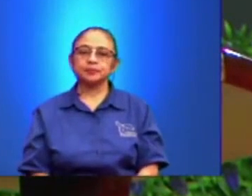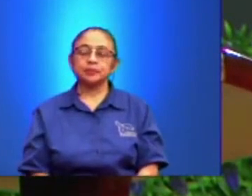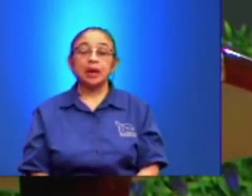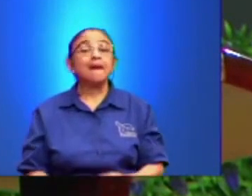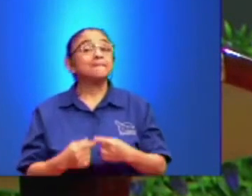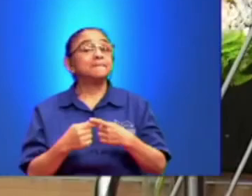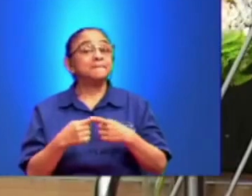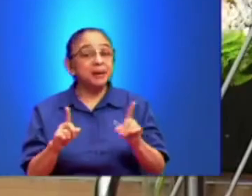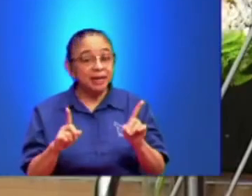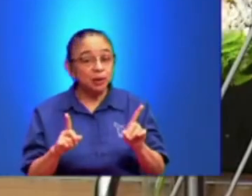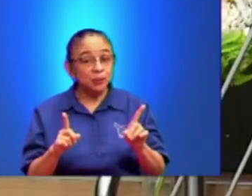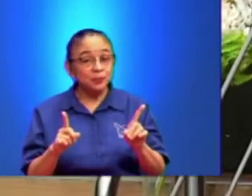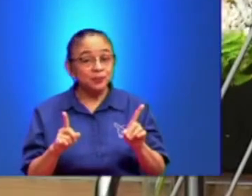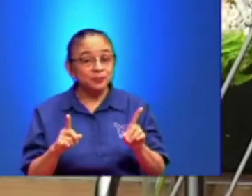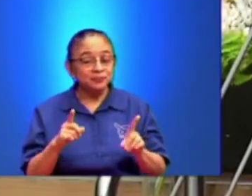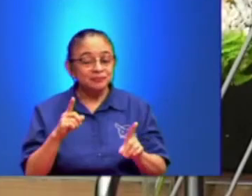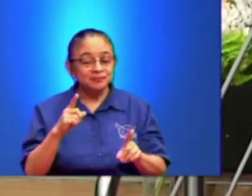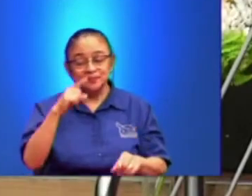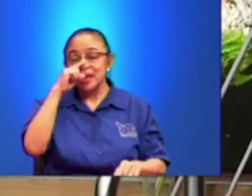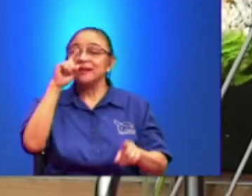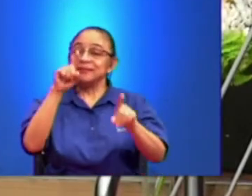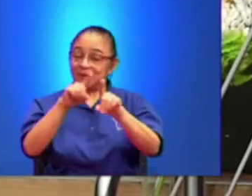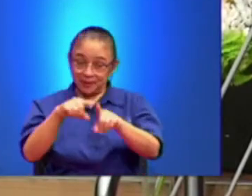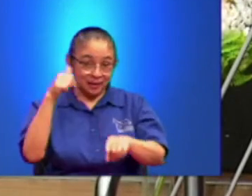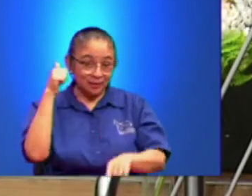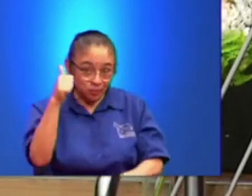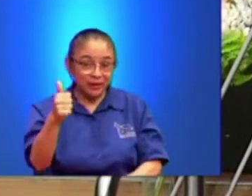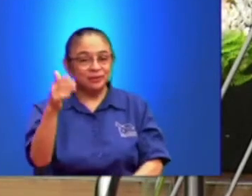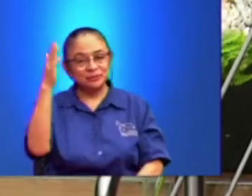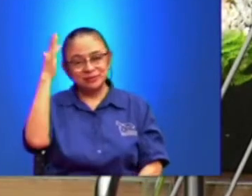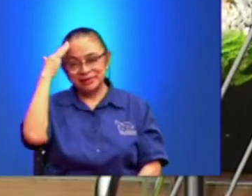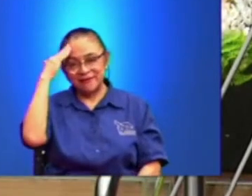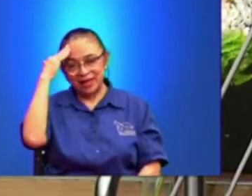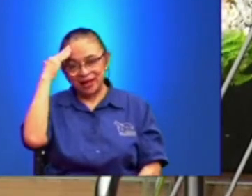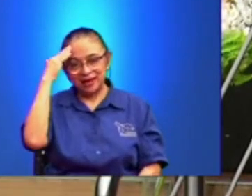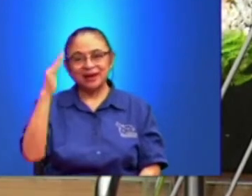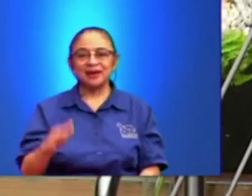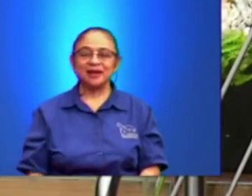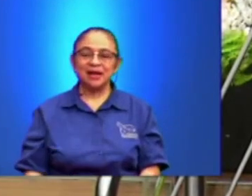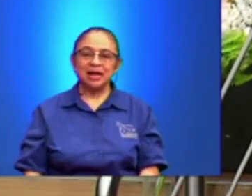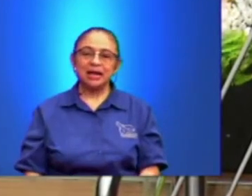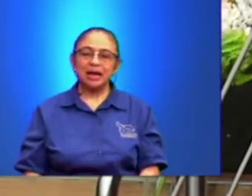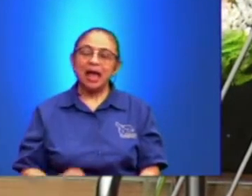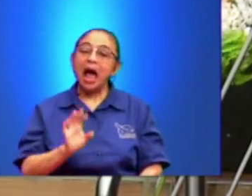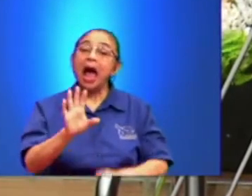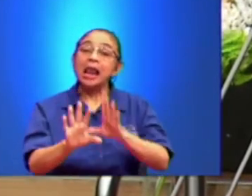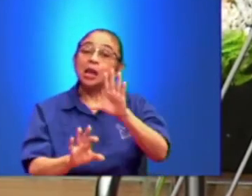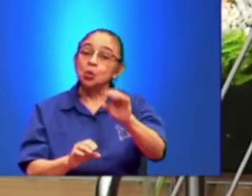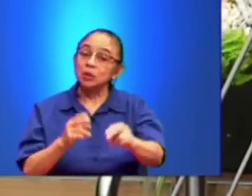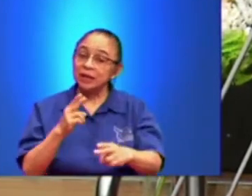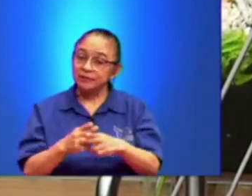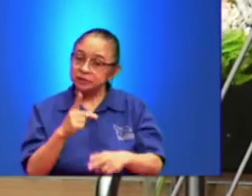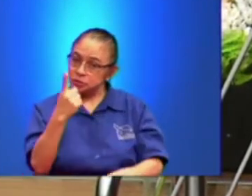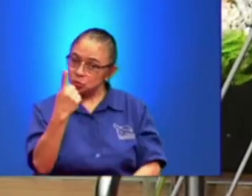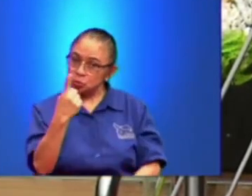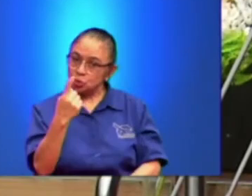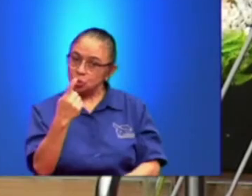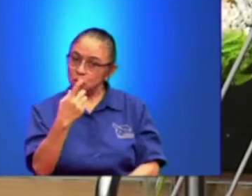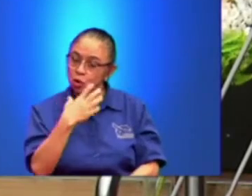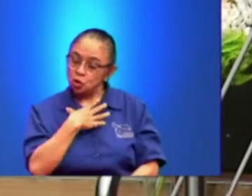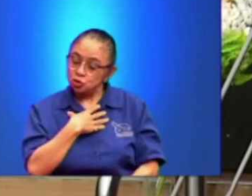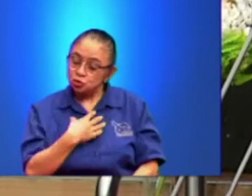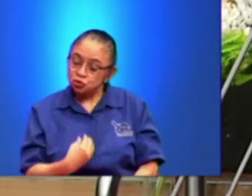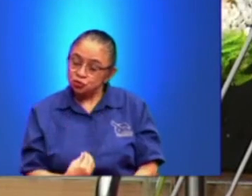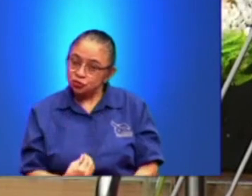pero también es bueno saber que a veces uno sufre de acuerdo a la